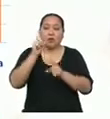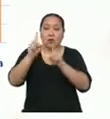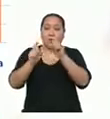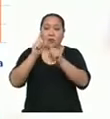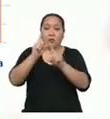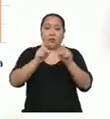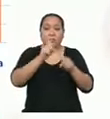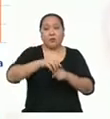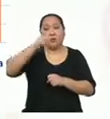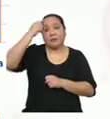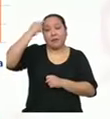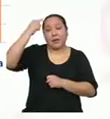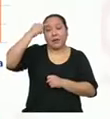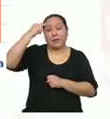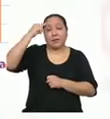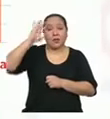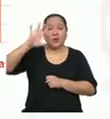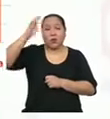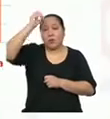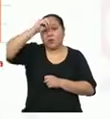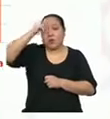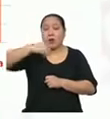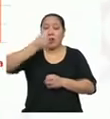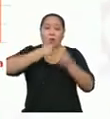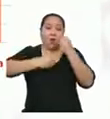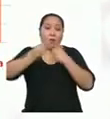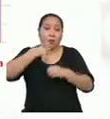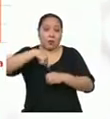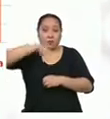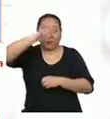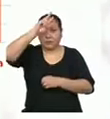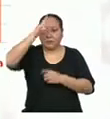encuestadas opinan que la gastronomía peruana es muy variada.